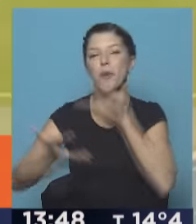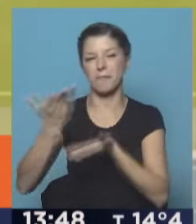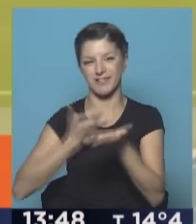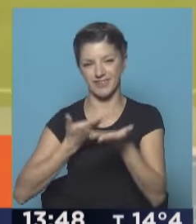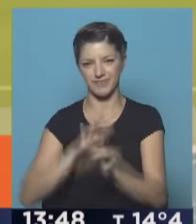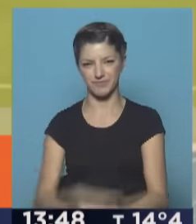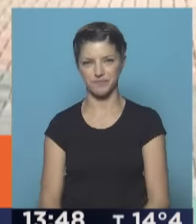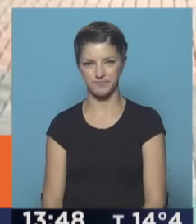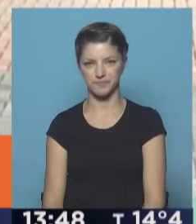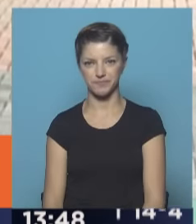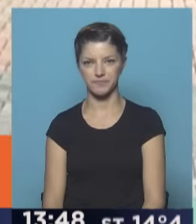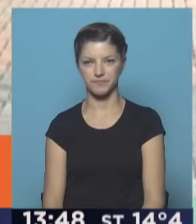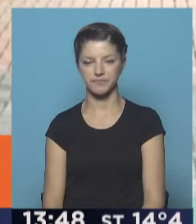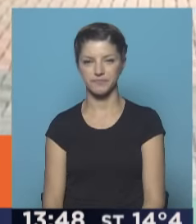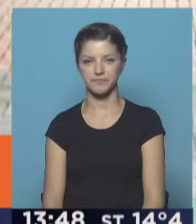conocer.